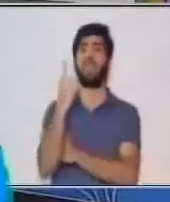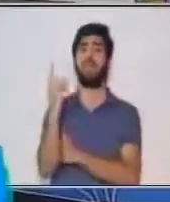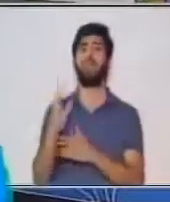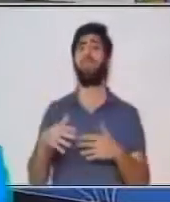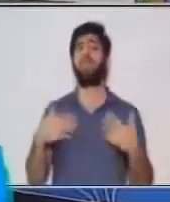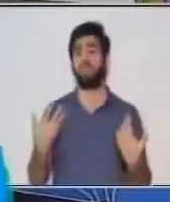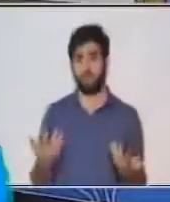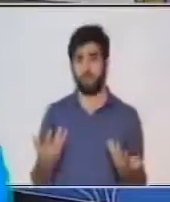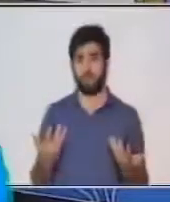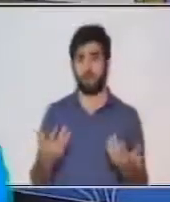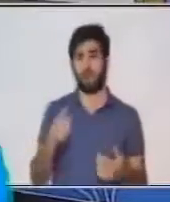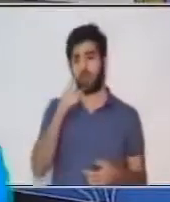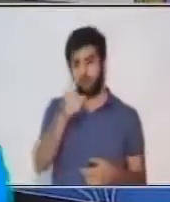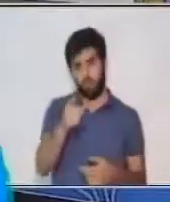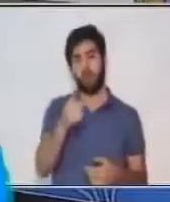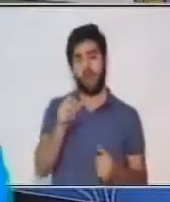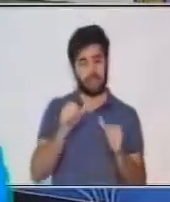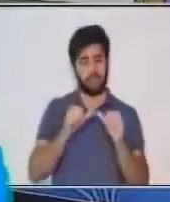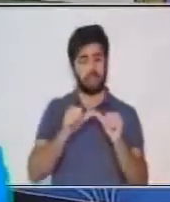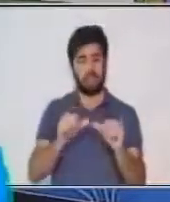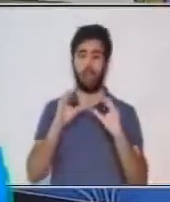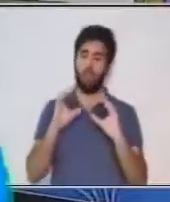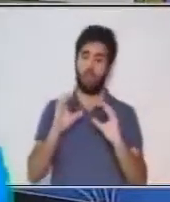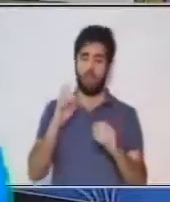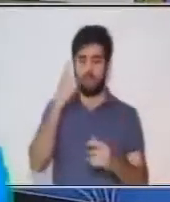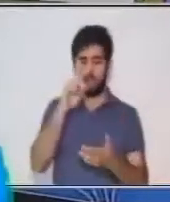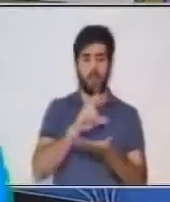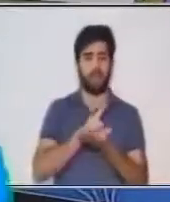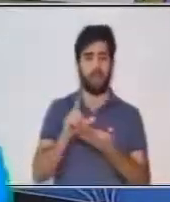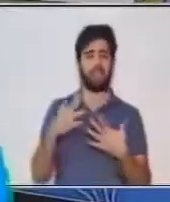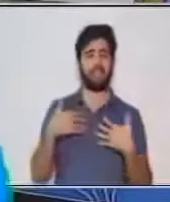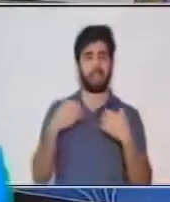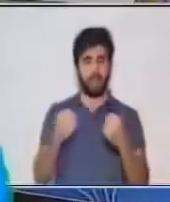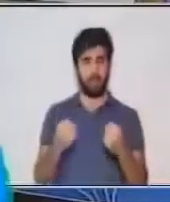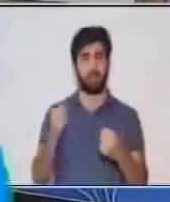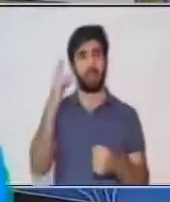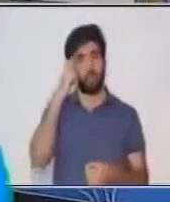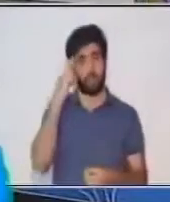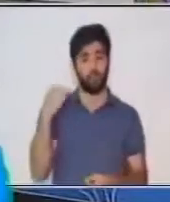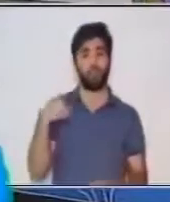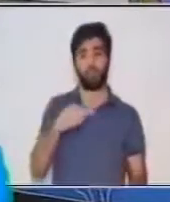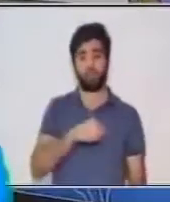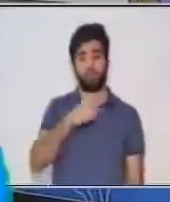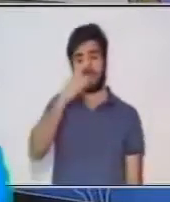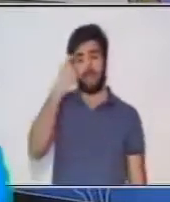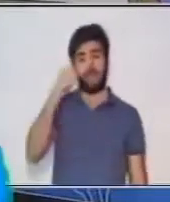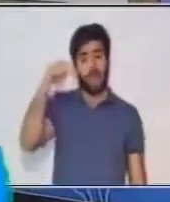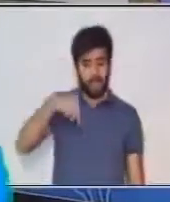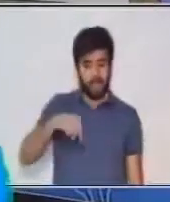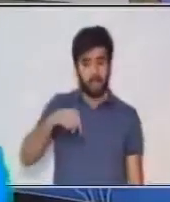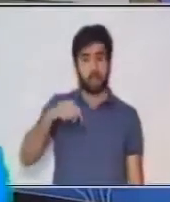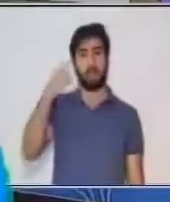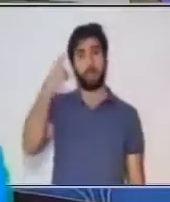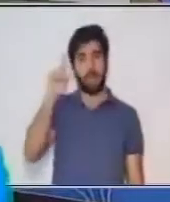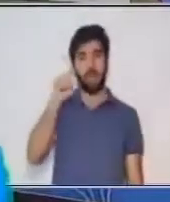importante es que sigas las medidas higiénicas. Y recuerda, nosotros estamos trabajando desde aquí